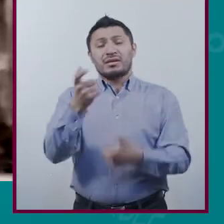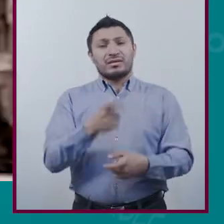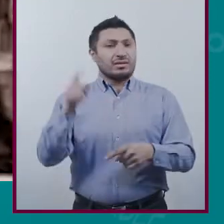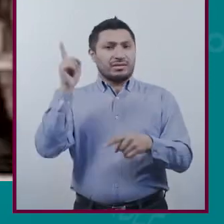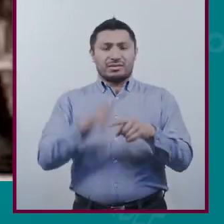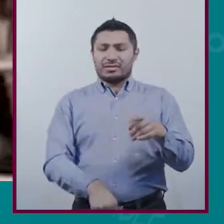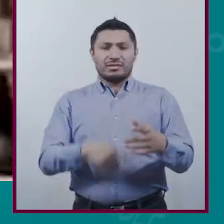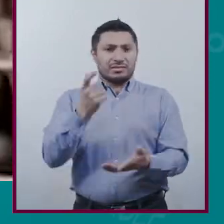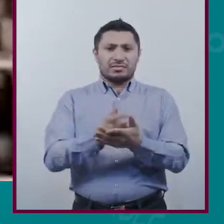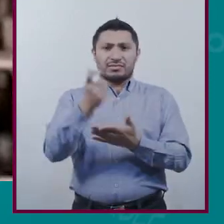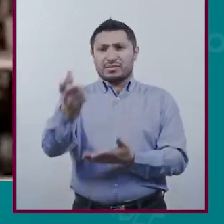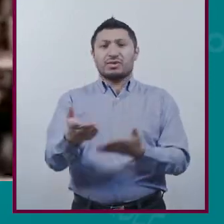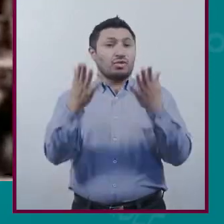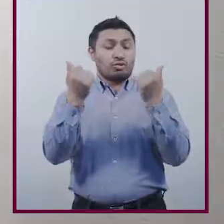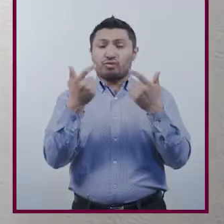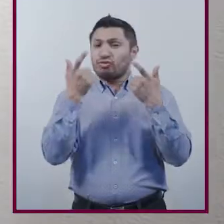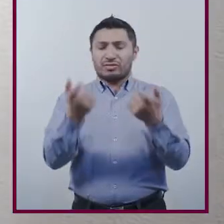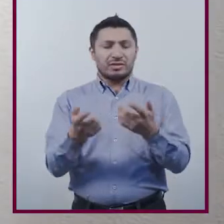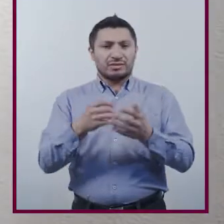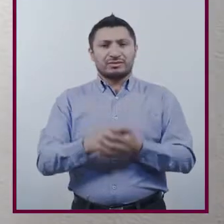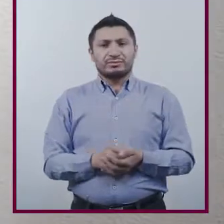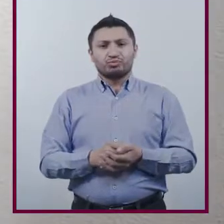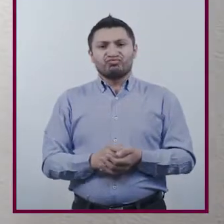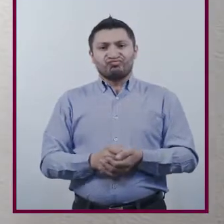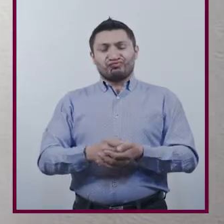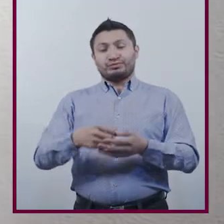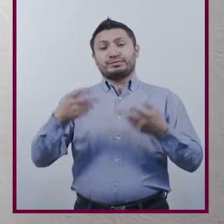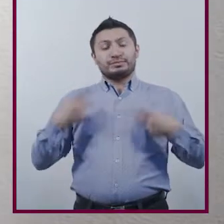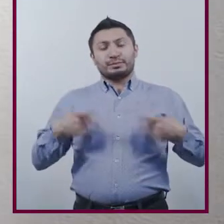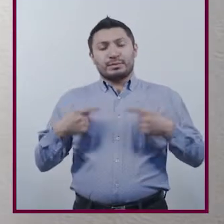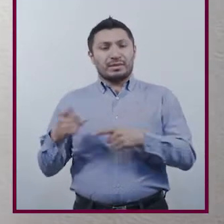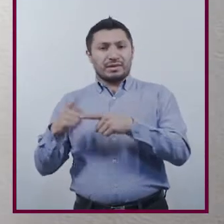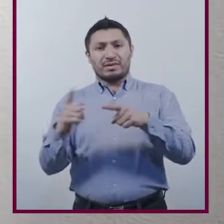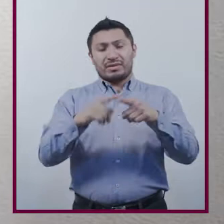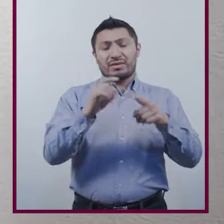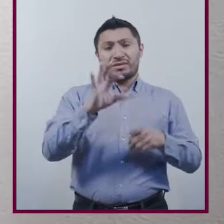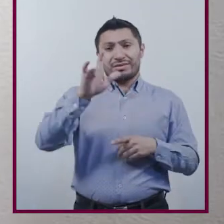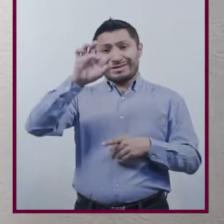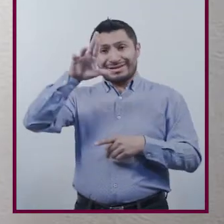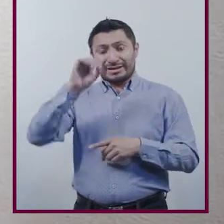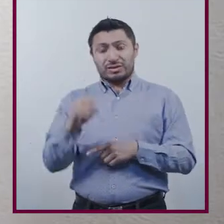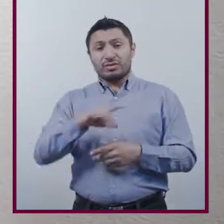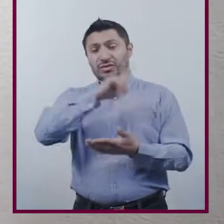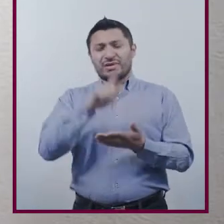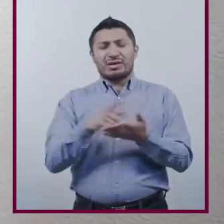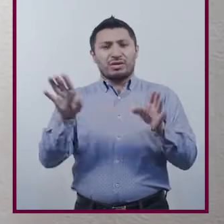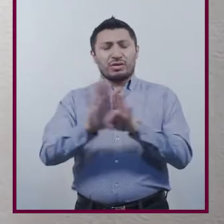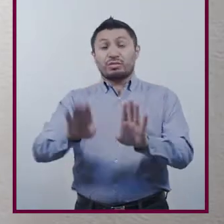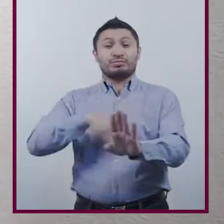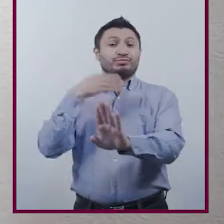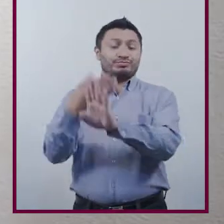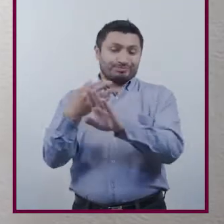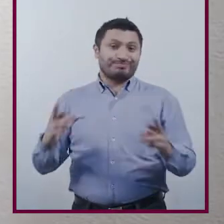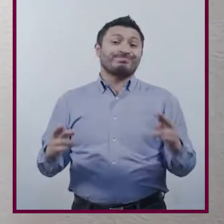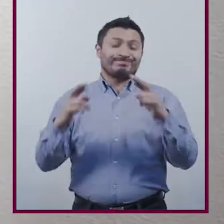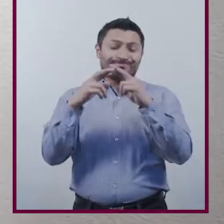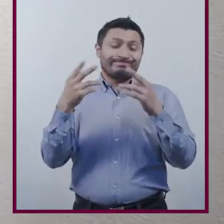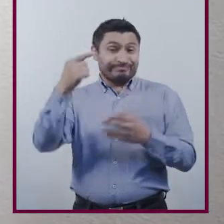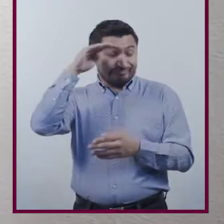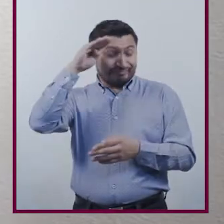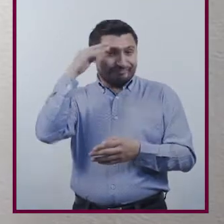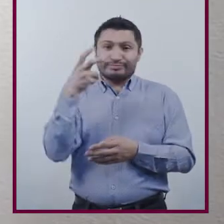a quienes no tenían dinero. Los conservadores y el clero consideraron estas leyes como un ataque al dogma y a la